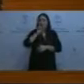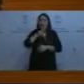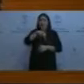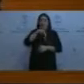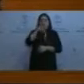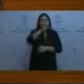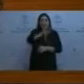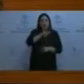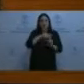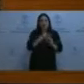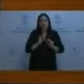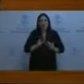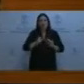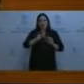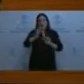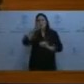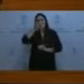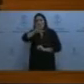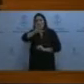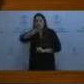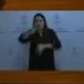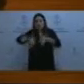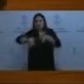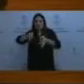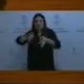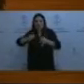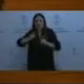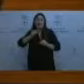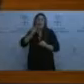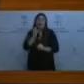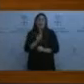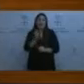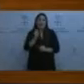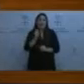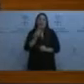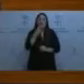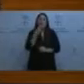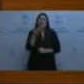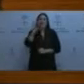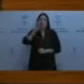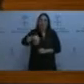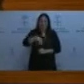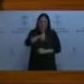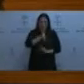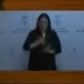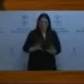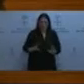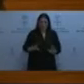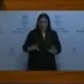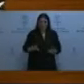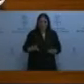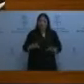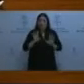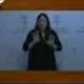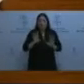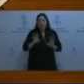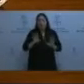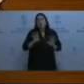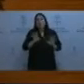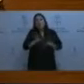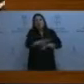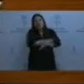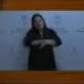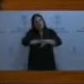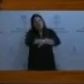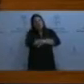su caso en los tribunales de justicia y el primer fallo judicial les da la razón. Eso sí, ya se ha encargado el